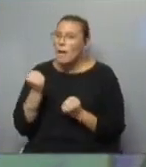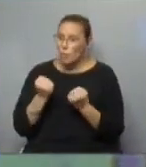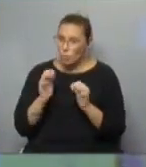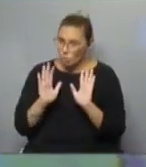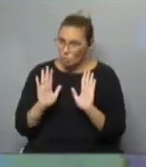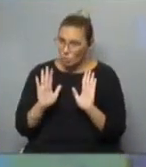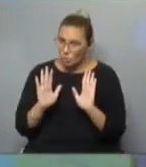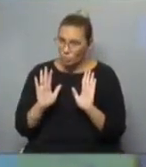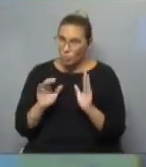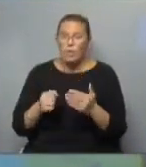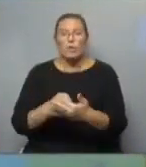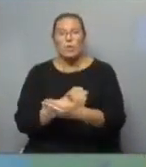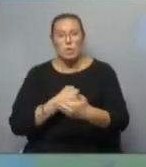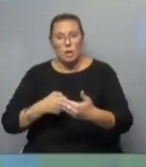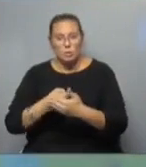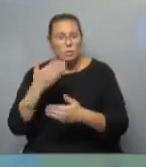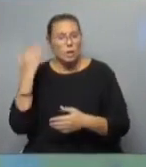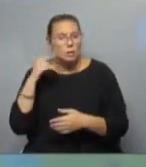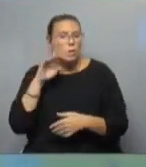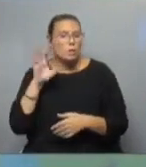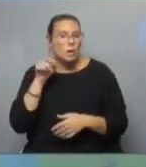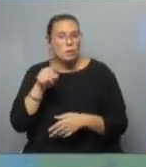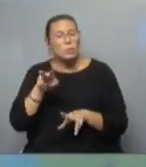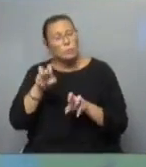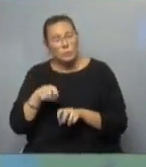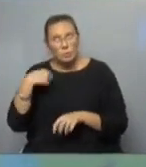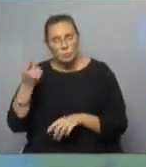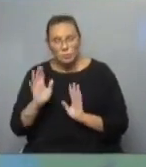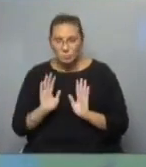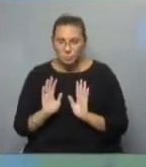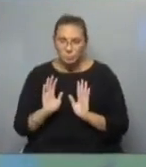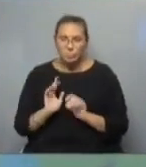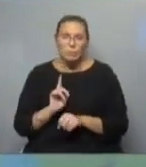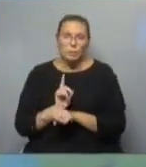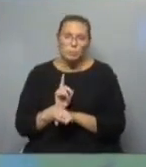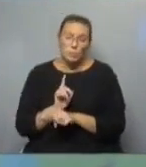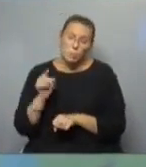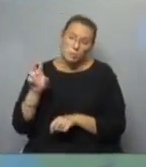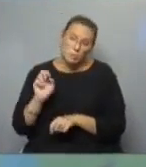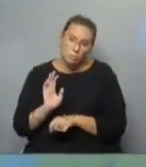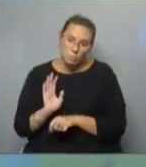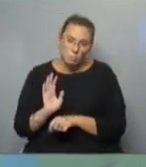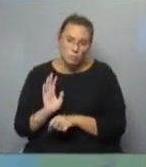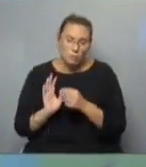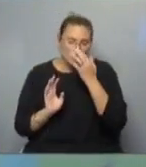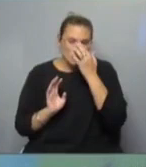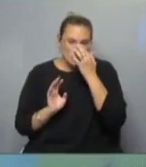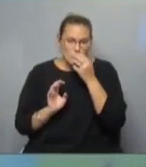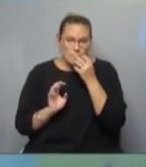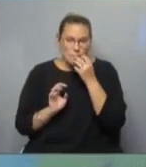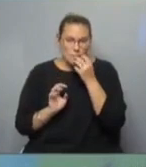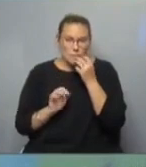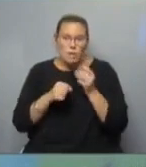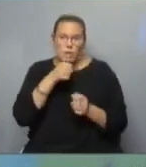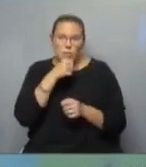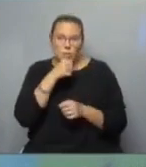Sí, claro. Y lo de las ollas que habíamos recién, ¿no? No, ese es otro tema. Primero es ese tema. Pero no, la